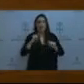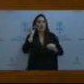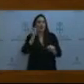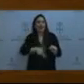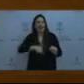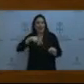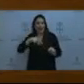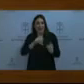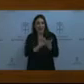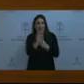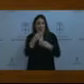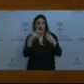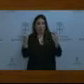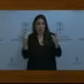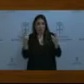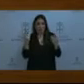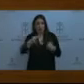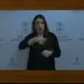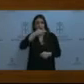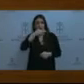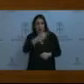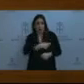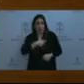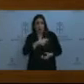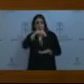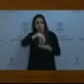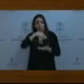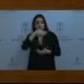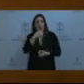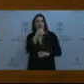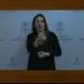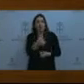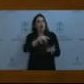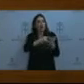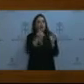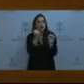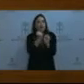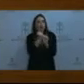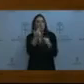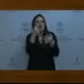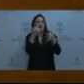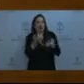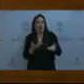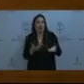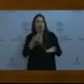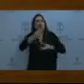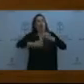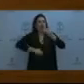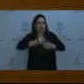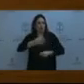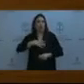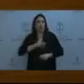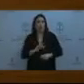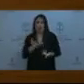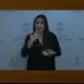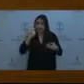de Servicio Público, en una comparecencia en comisión, decirnos que los planes de empleo eran seguros y eran ejecutables. Pues si de